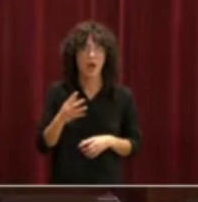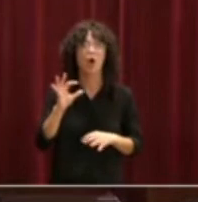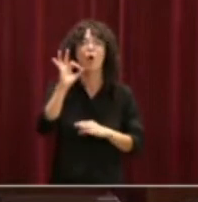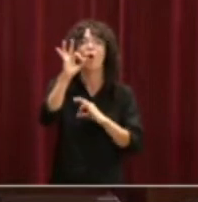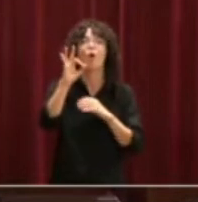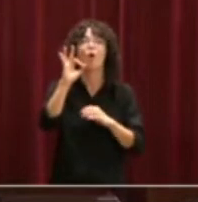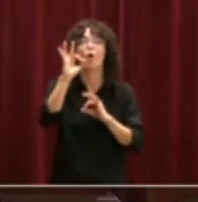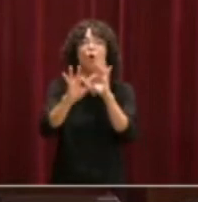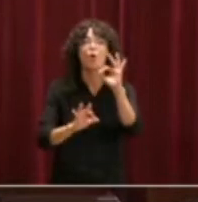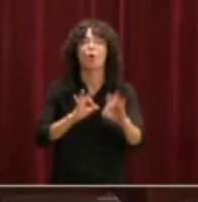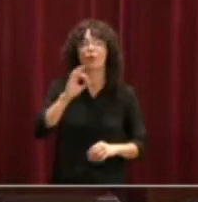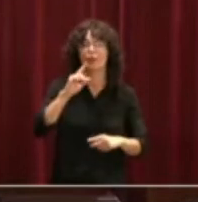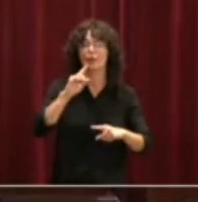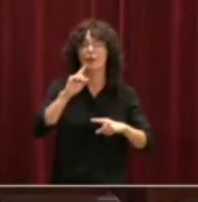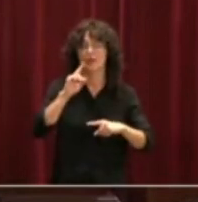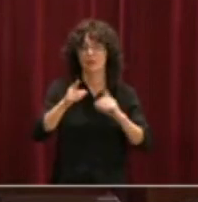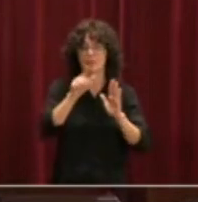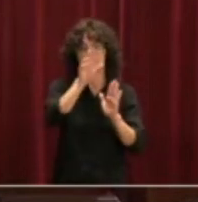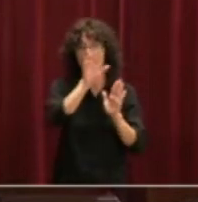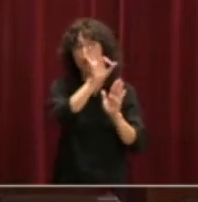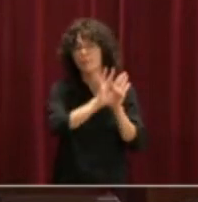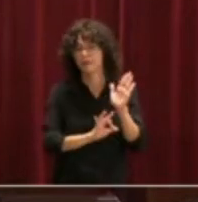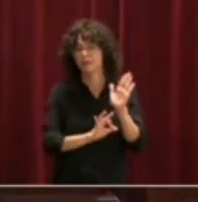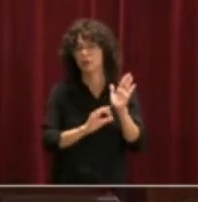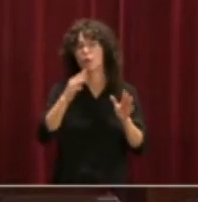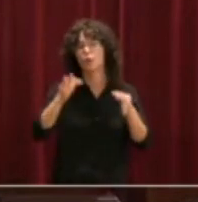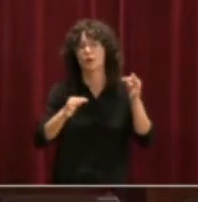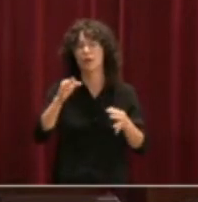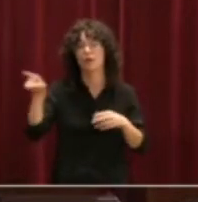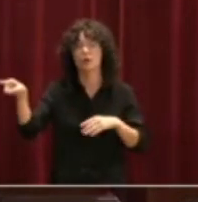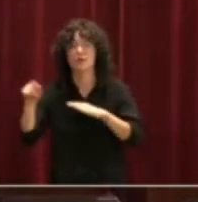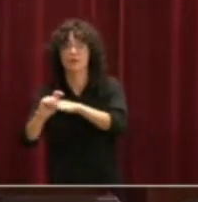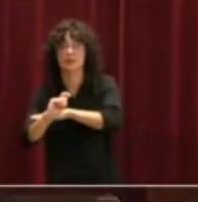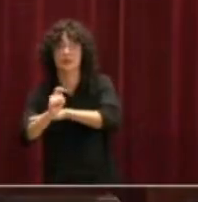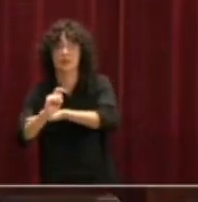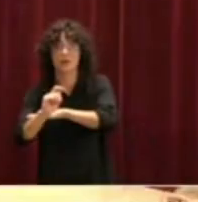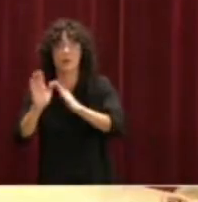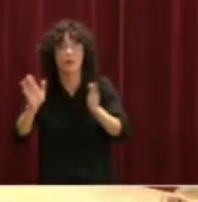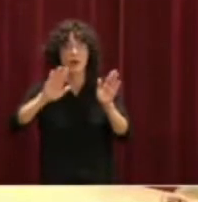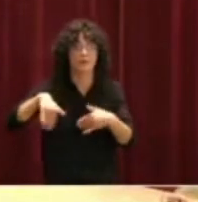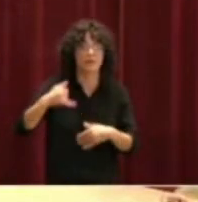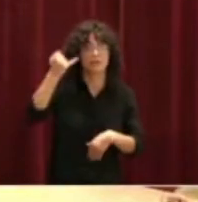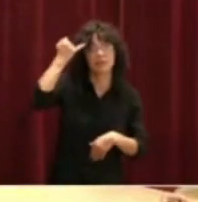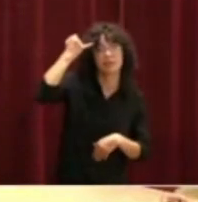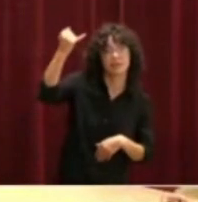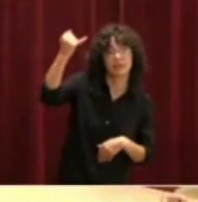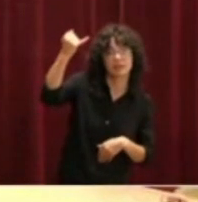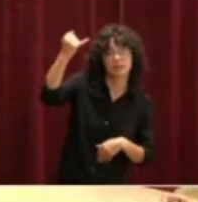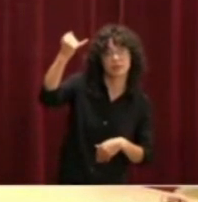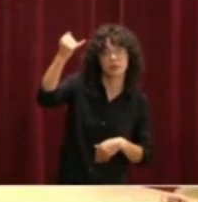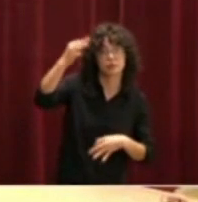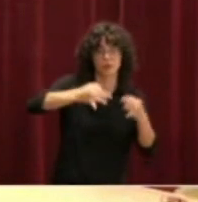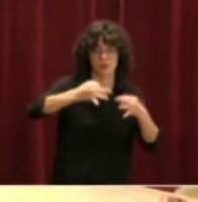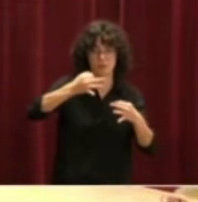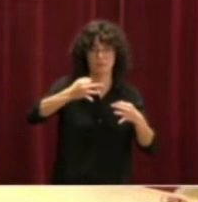es un instrument pero es una como ves se leer en catalán